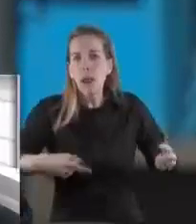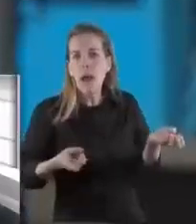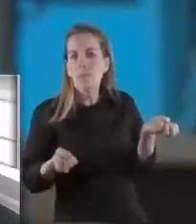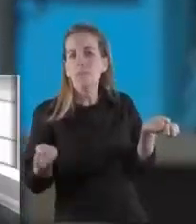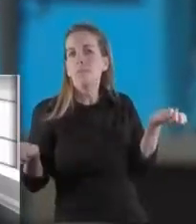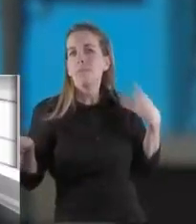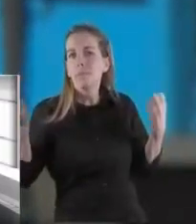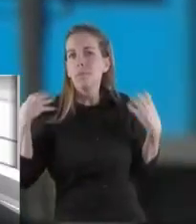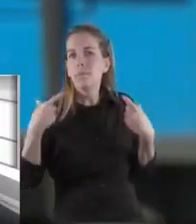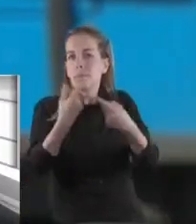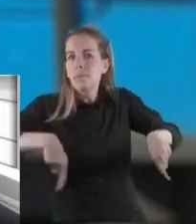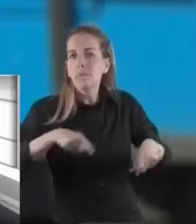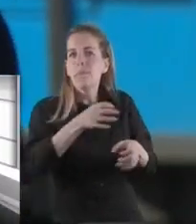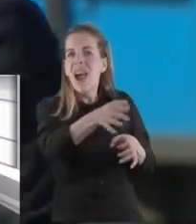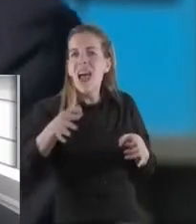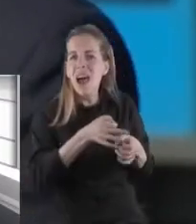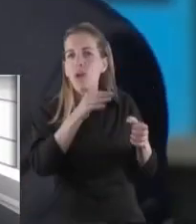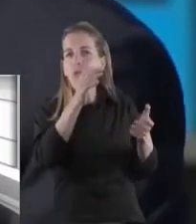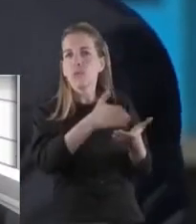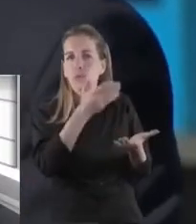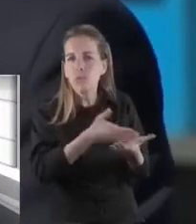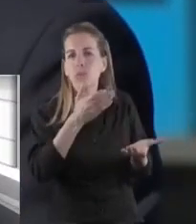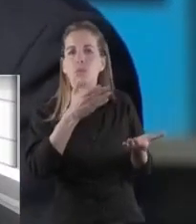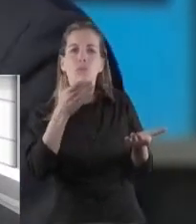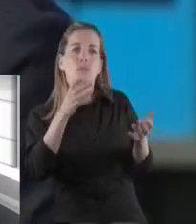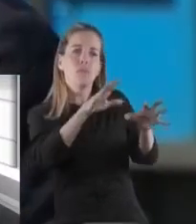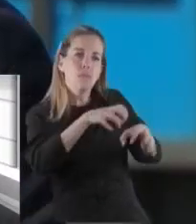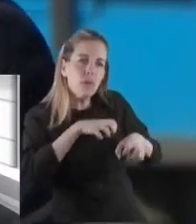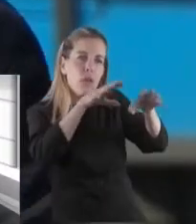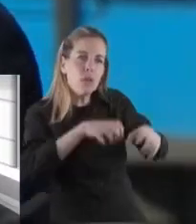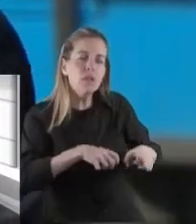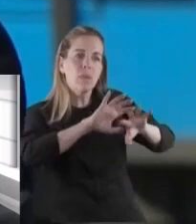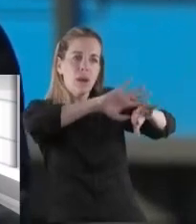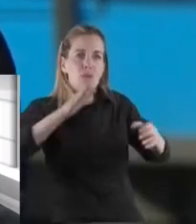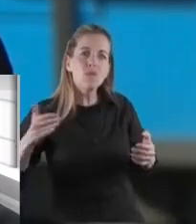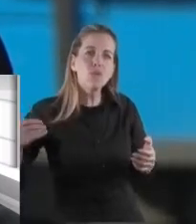sus granos su producción a la hidrovía y de ahí al atlántico